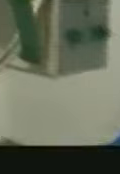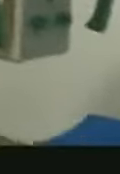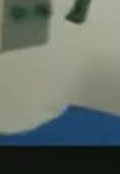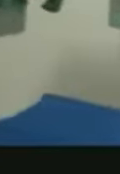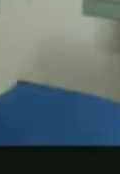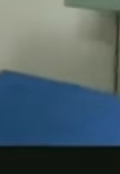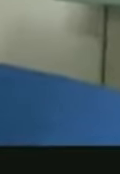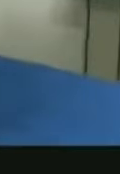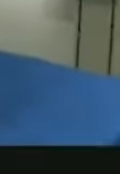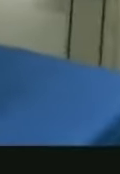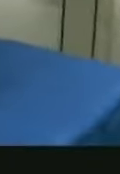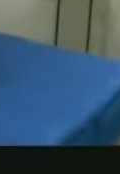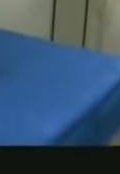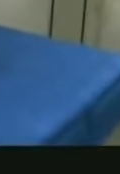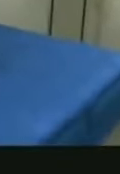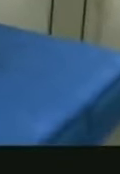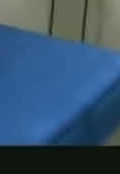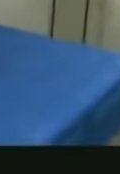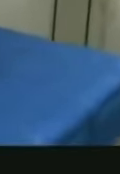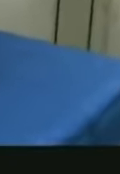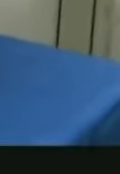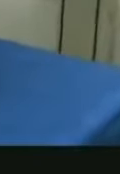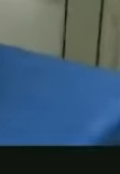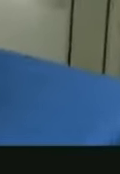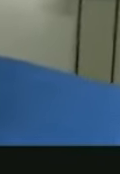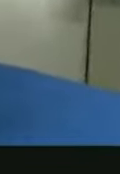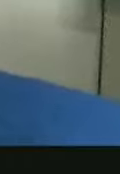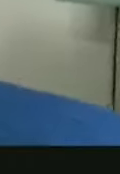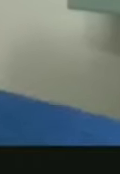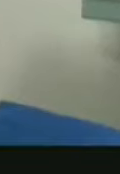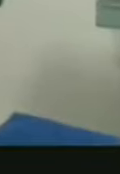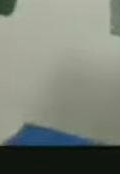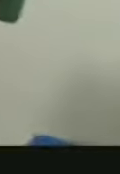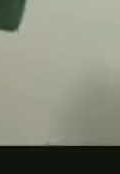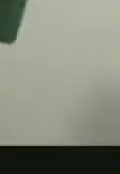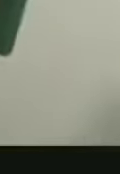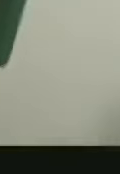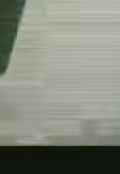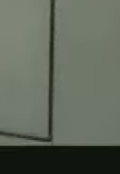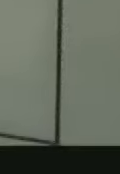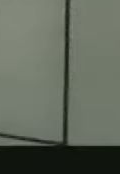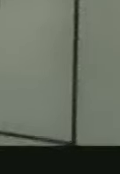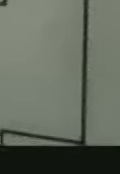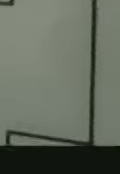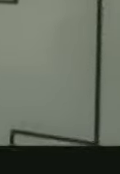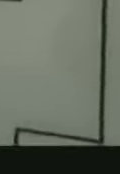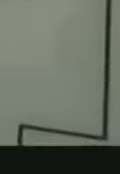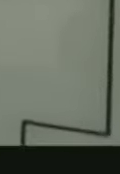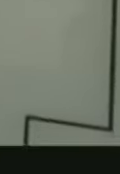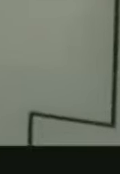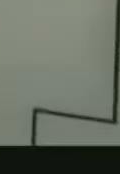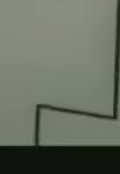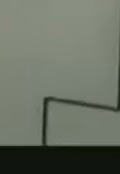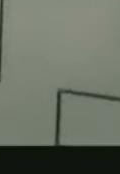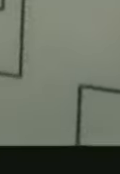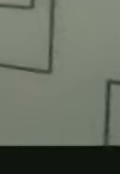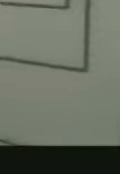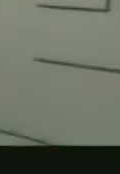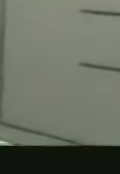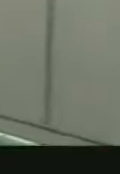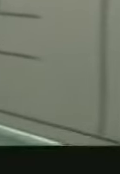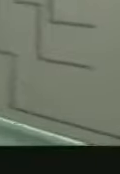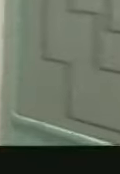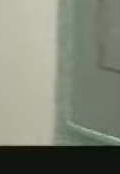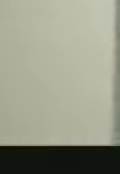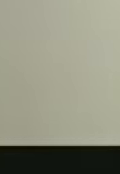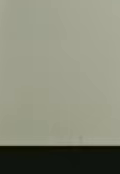distintos módulos de este ced y en el 2000 se por instrucciones del comandante supremo y eterno Hugo Chávez fue inaugurado